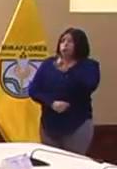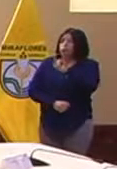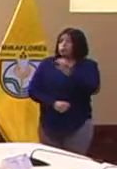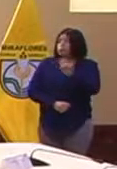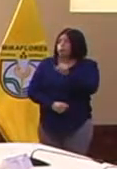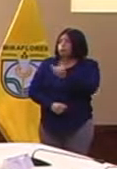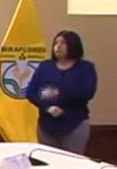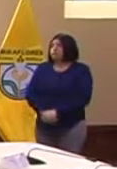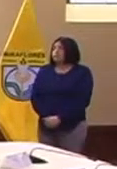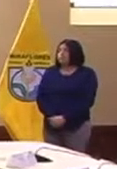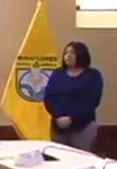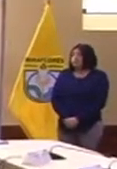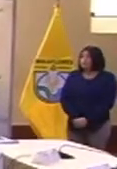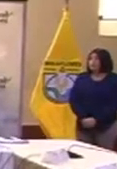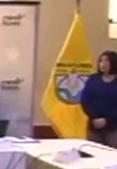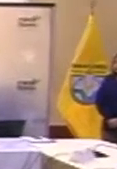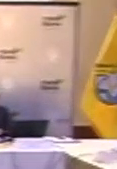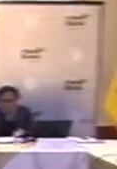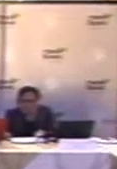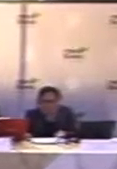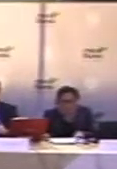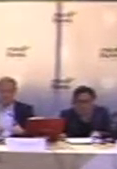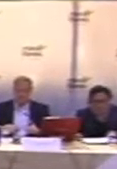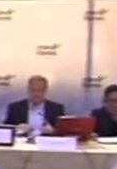tiene usted el uso de la palabra.